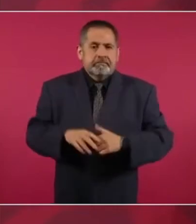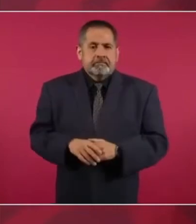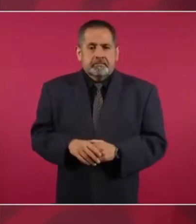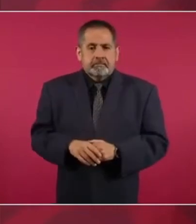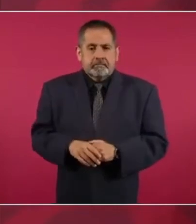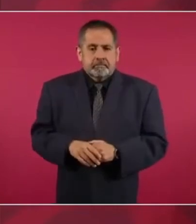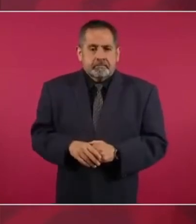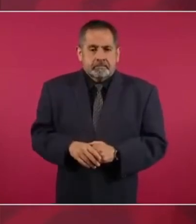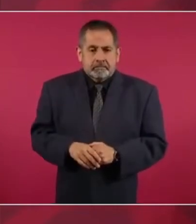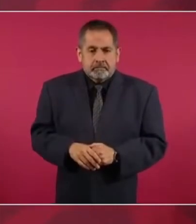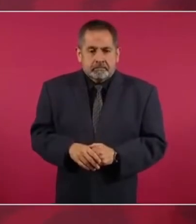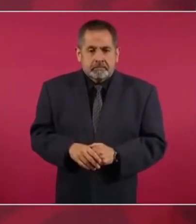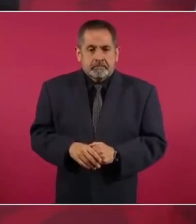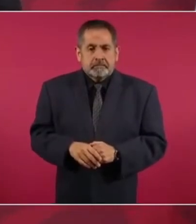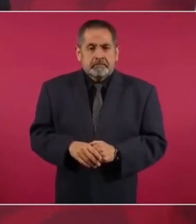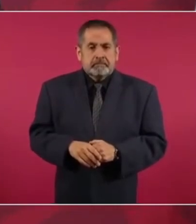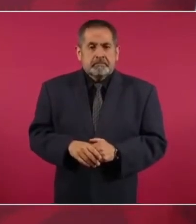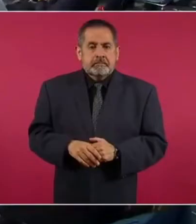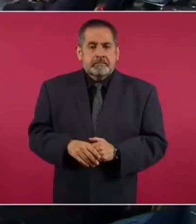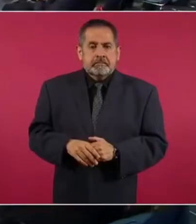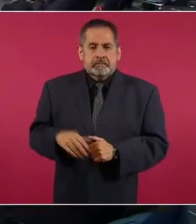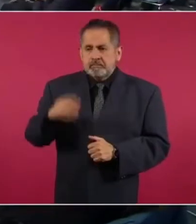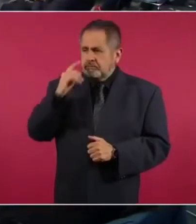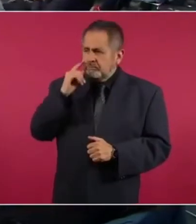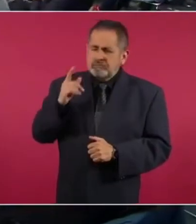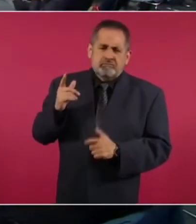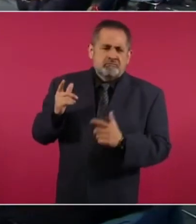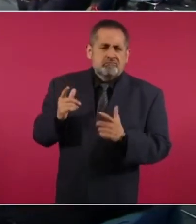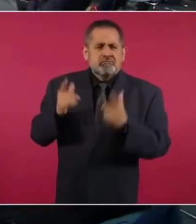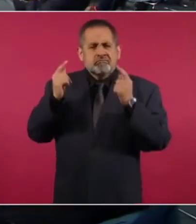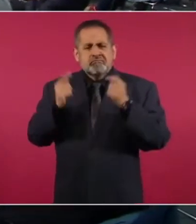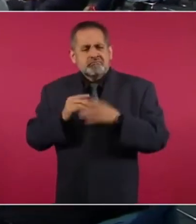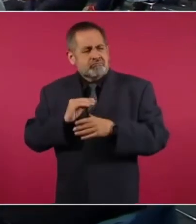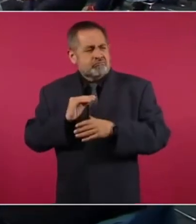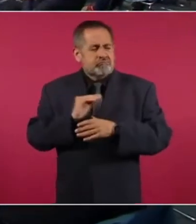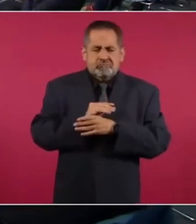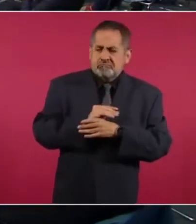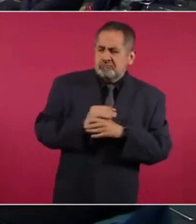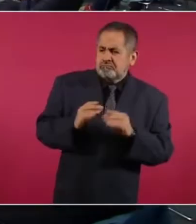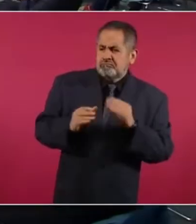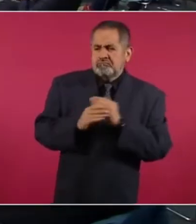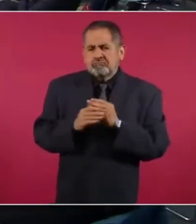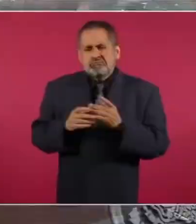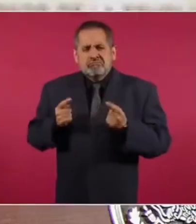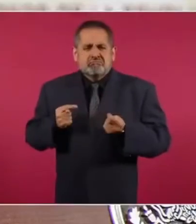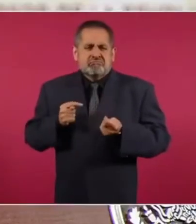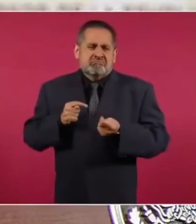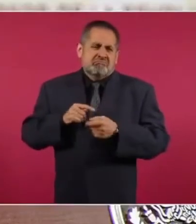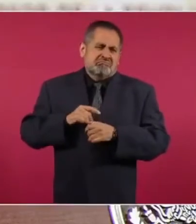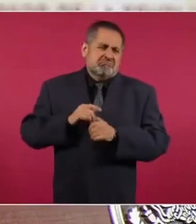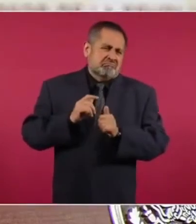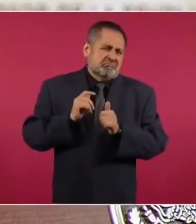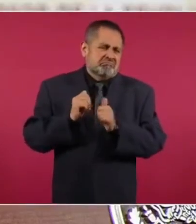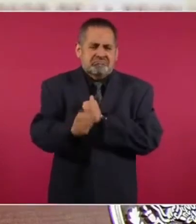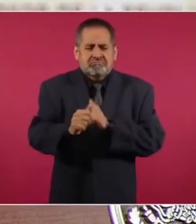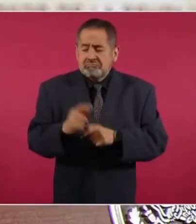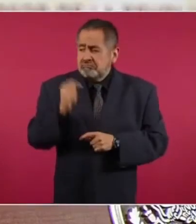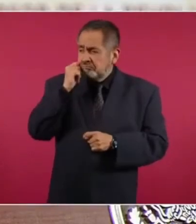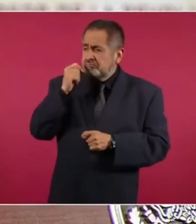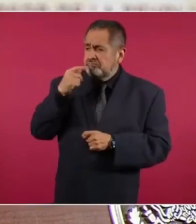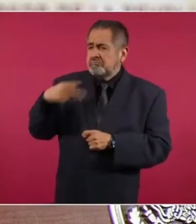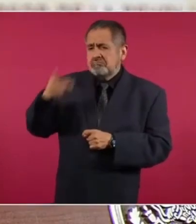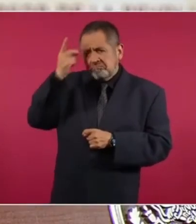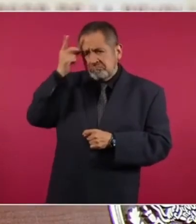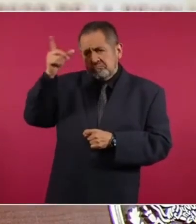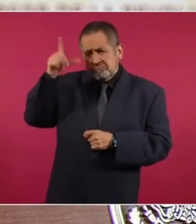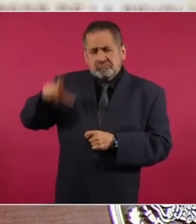No pasa a toda velocidad si el carro no es tuyo, es del gobierno.